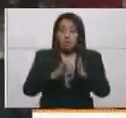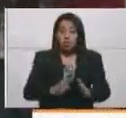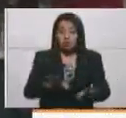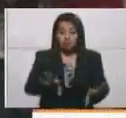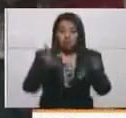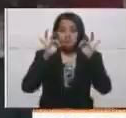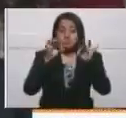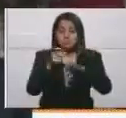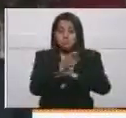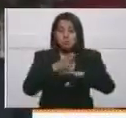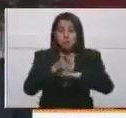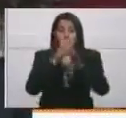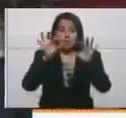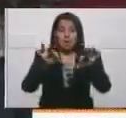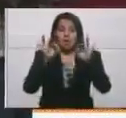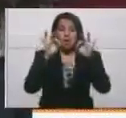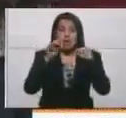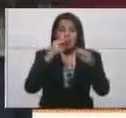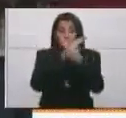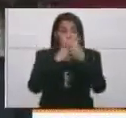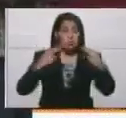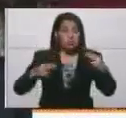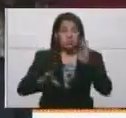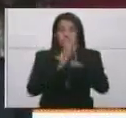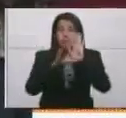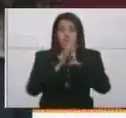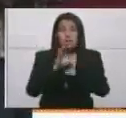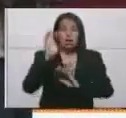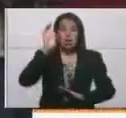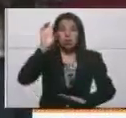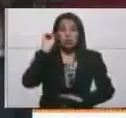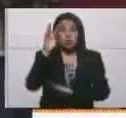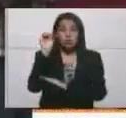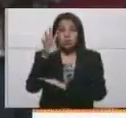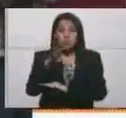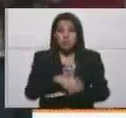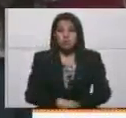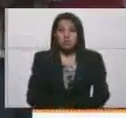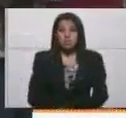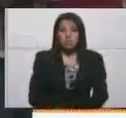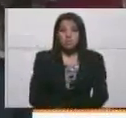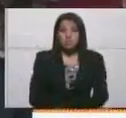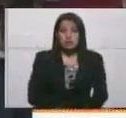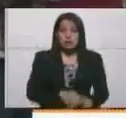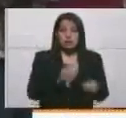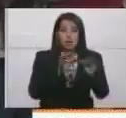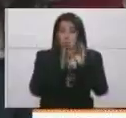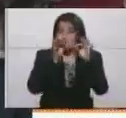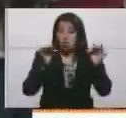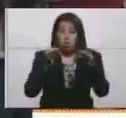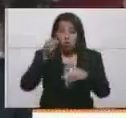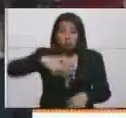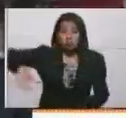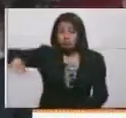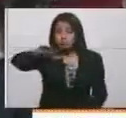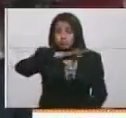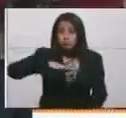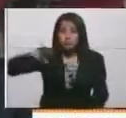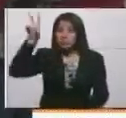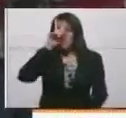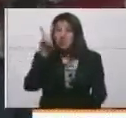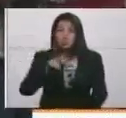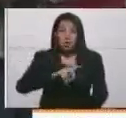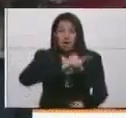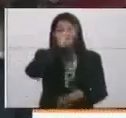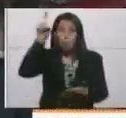serán gobernadores y gobernadoras constituyentes, de punta a punta, de punta a